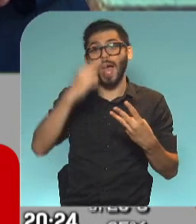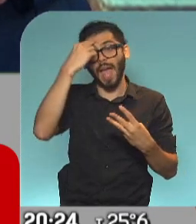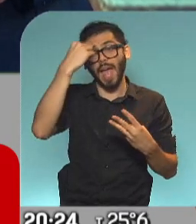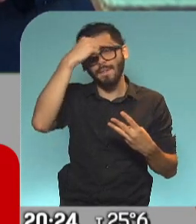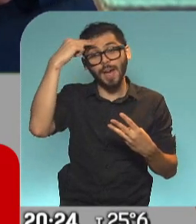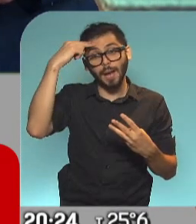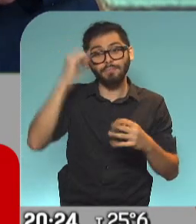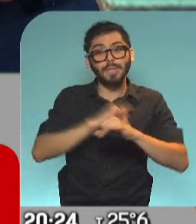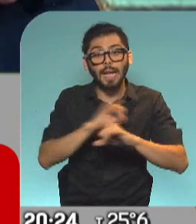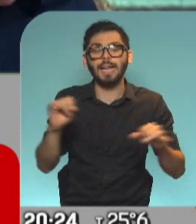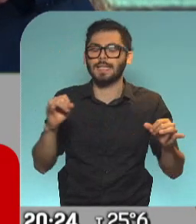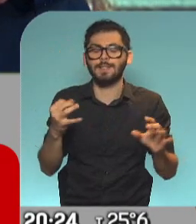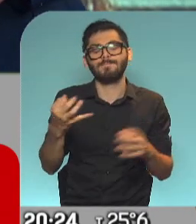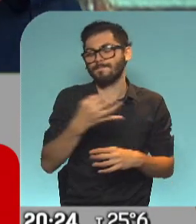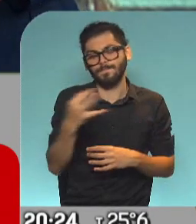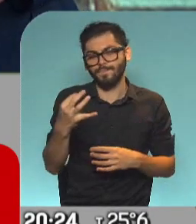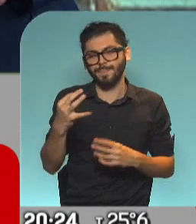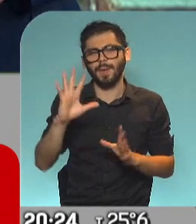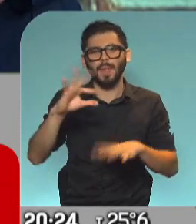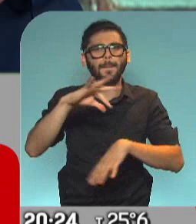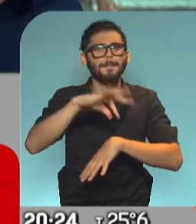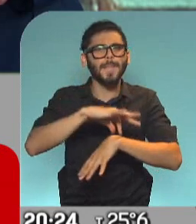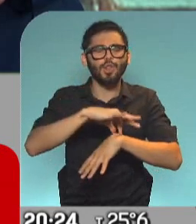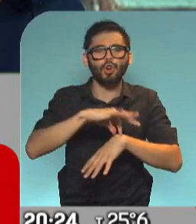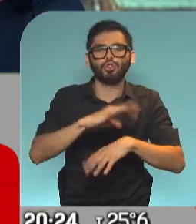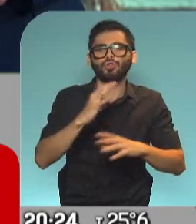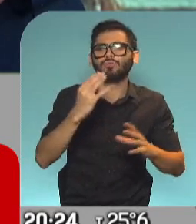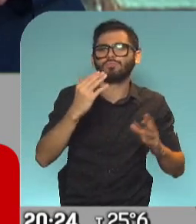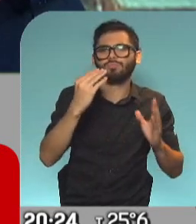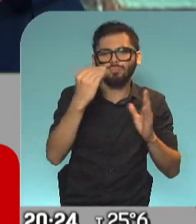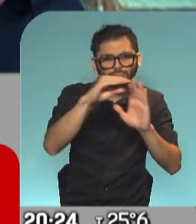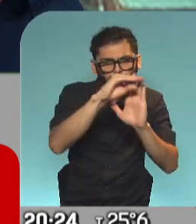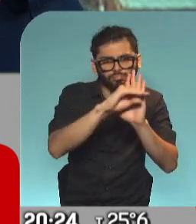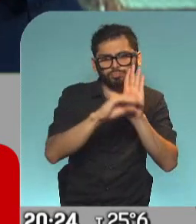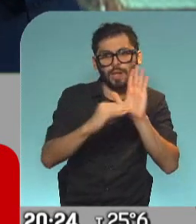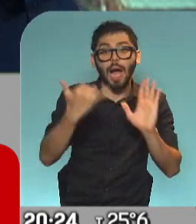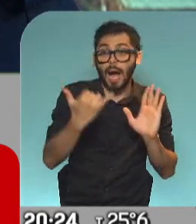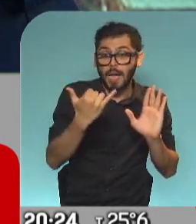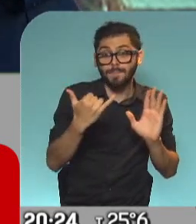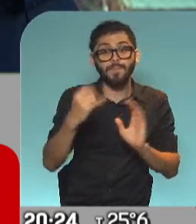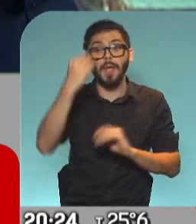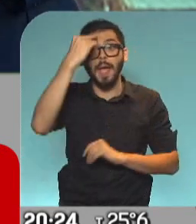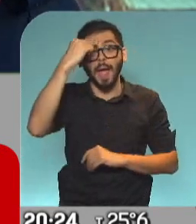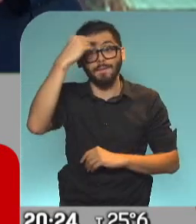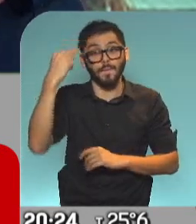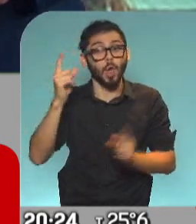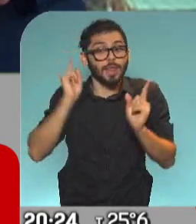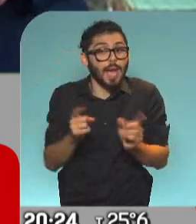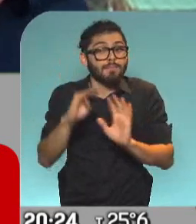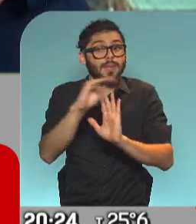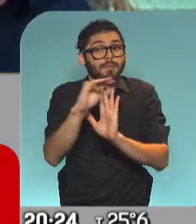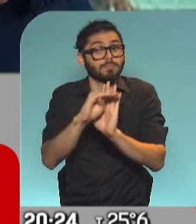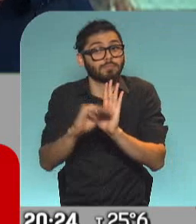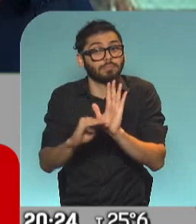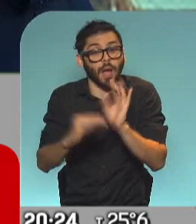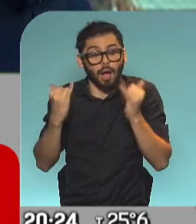Ahora, de la misma manera que los médicos tienen un protocolo de actuación, los enfermeros también tienen un protocolo de actuación. Es decir, los enfermeros, en este